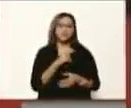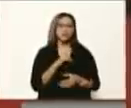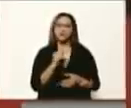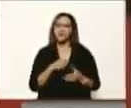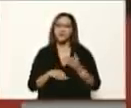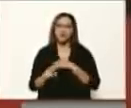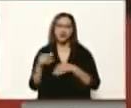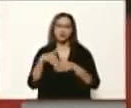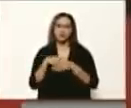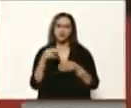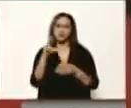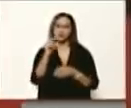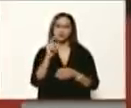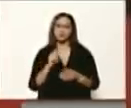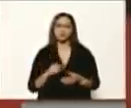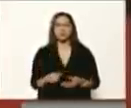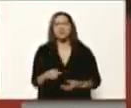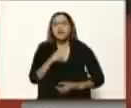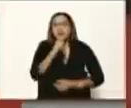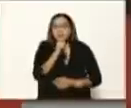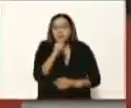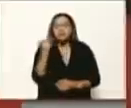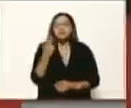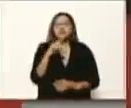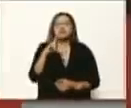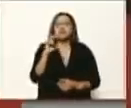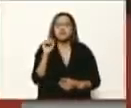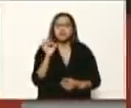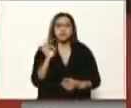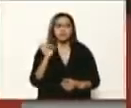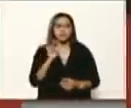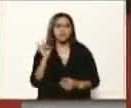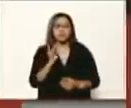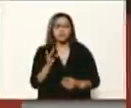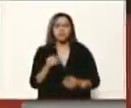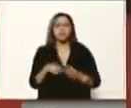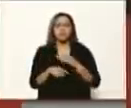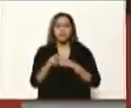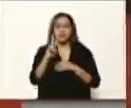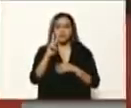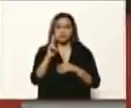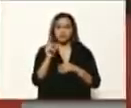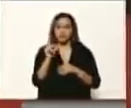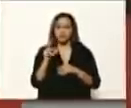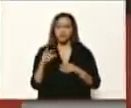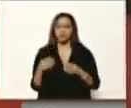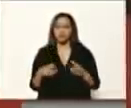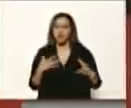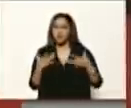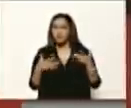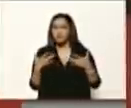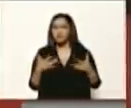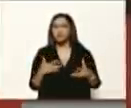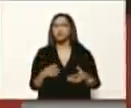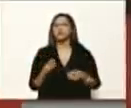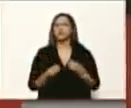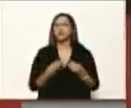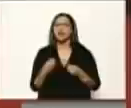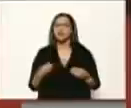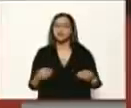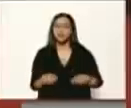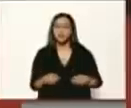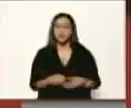ronda. Me explico, solo el 30% va a la segunda ronda, de los que ejercen en este momento la función de alcalde,